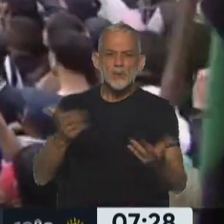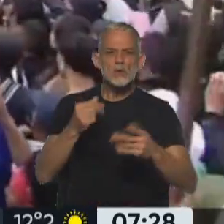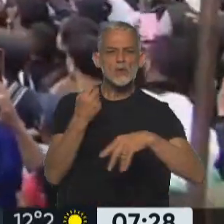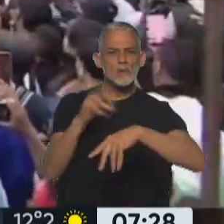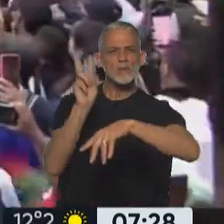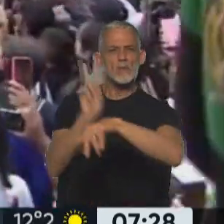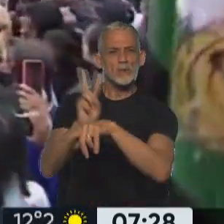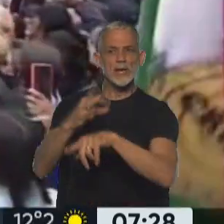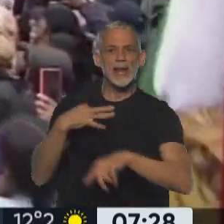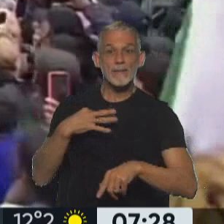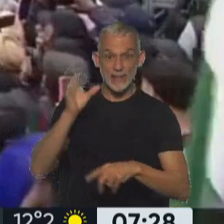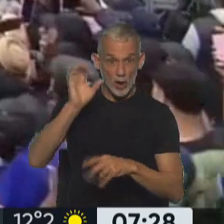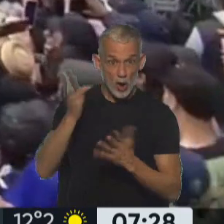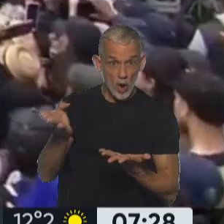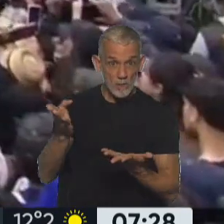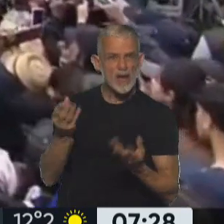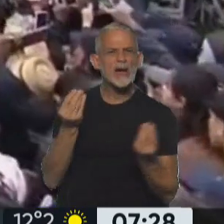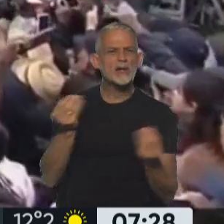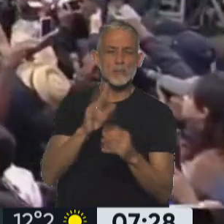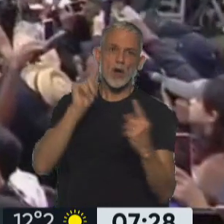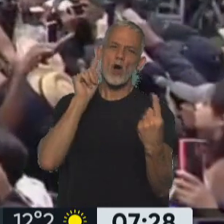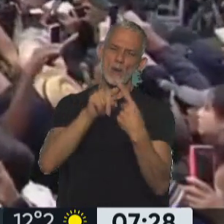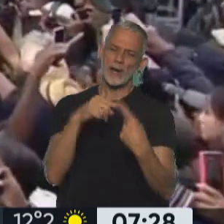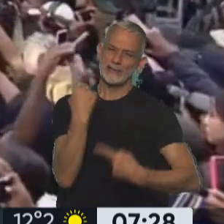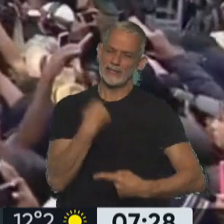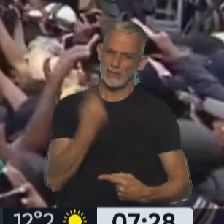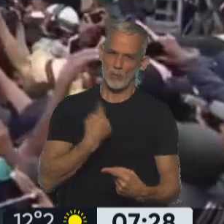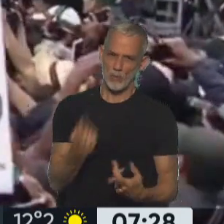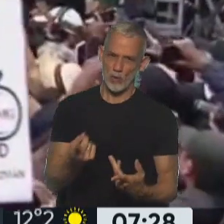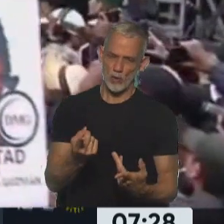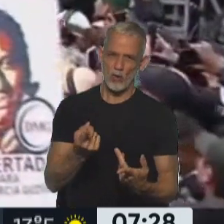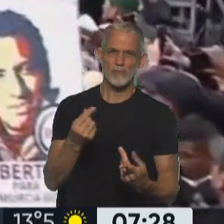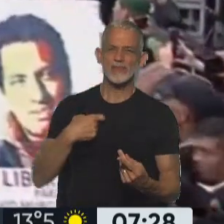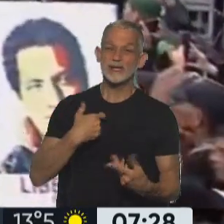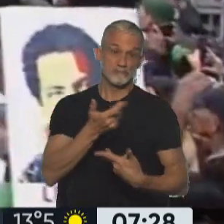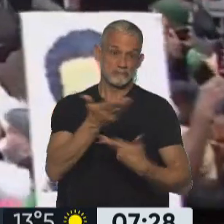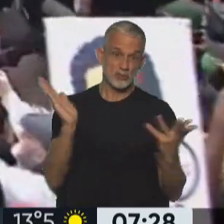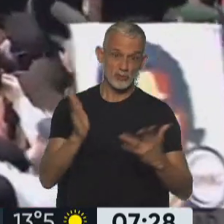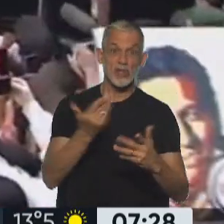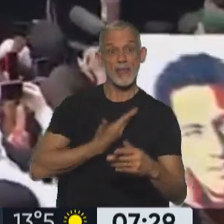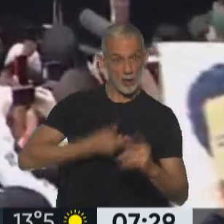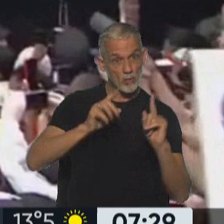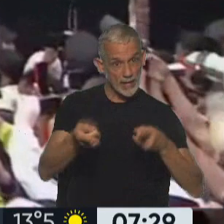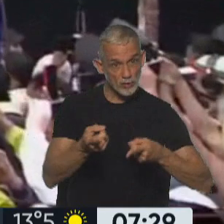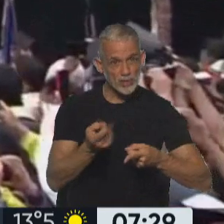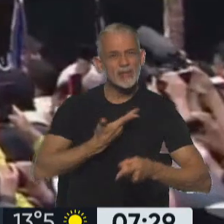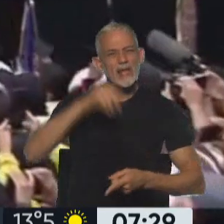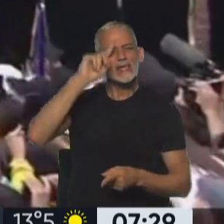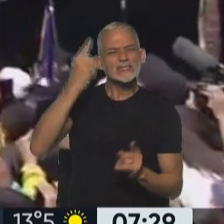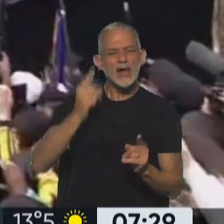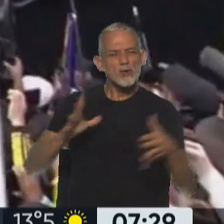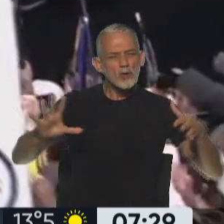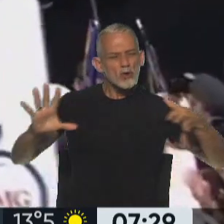Proteger la vida en Colombia es el objetivo central de la sociedad y del gobierno, del Estado en